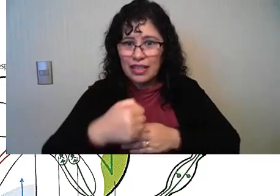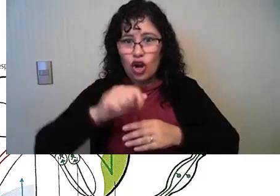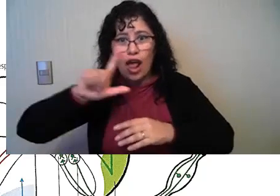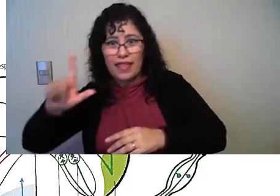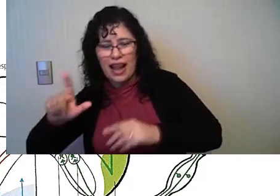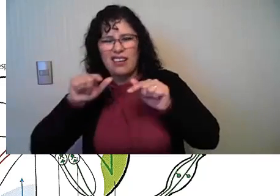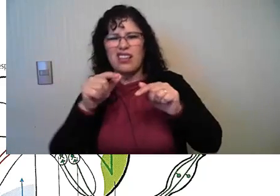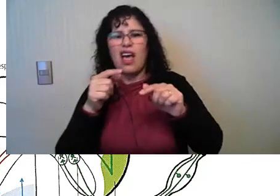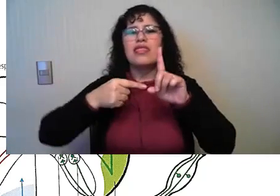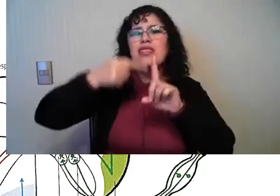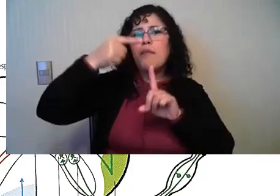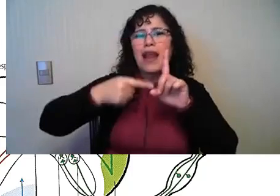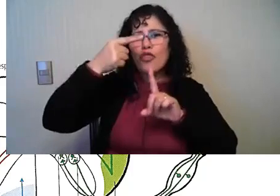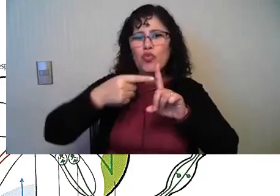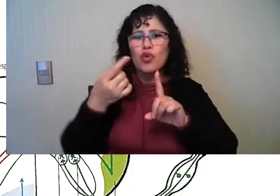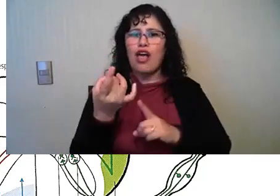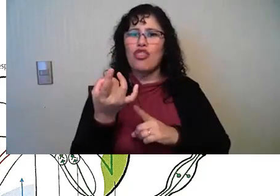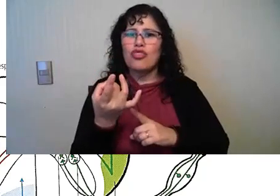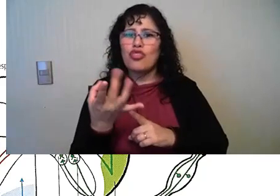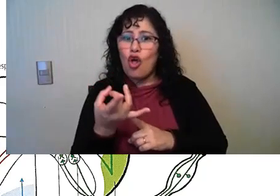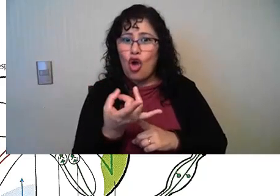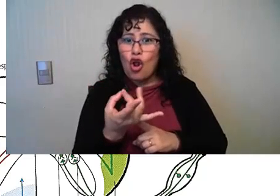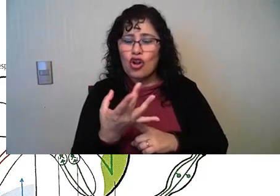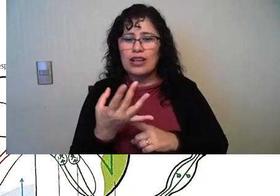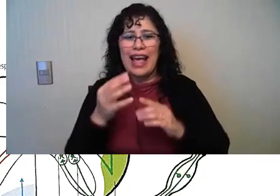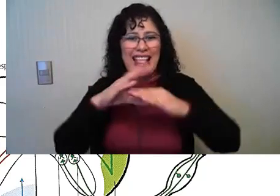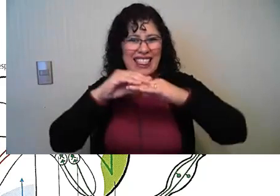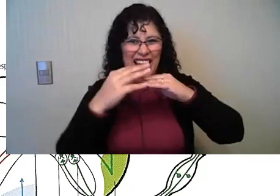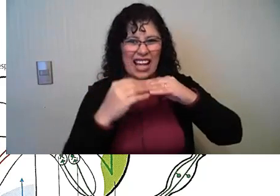dolor, tacto grueso